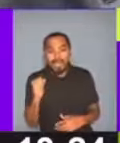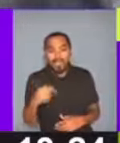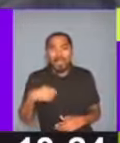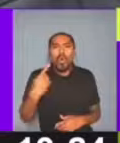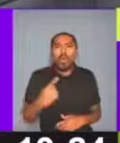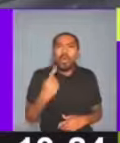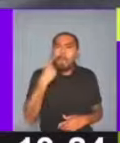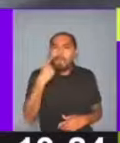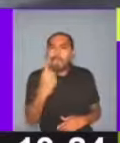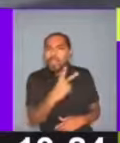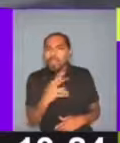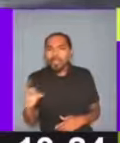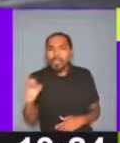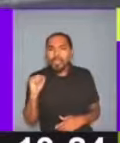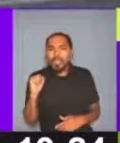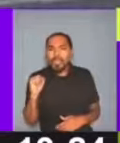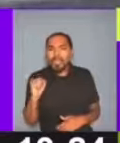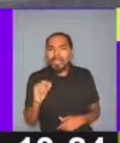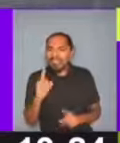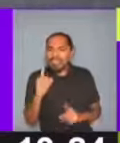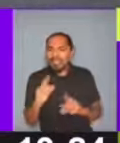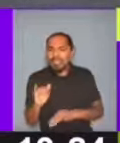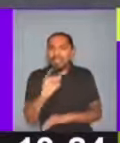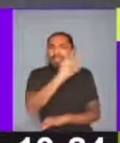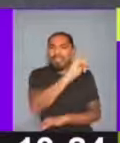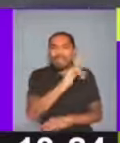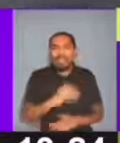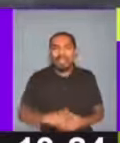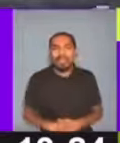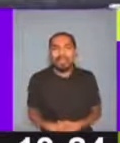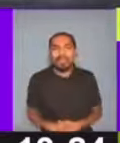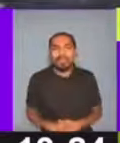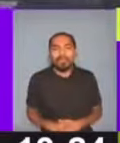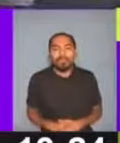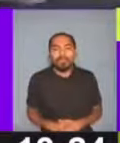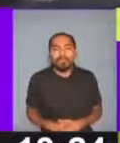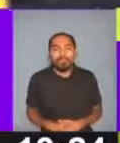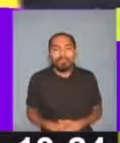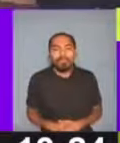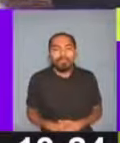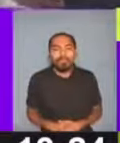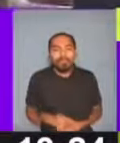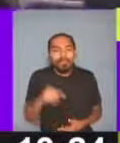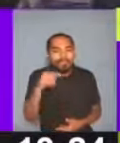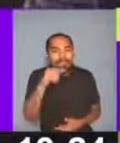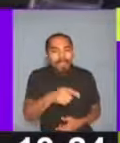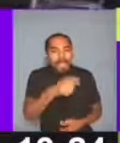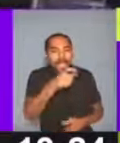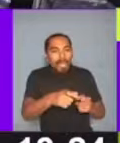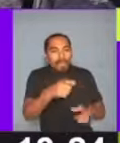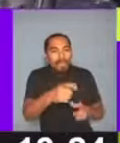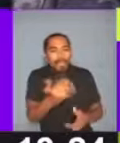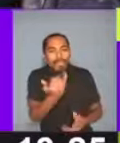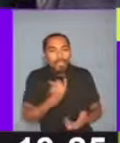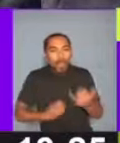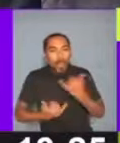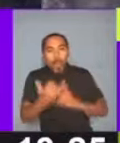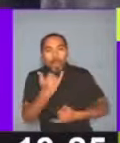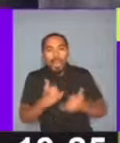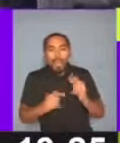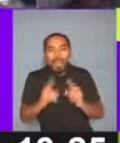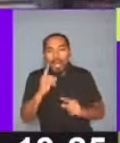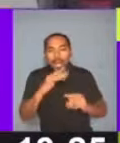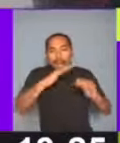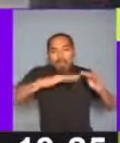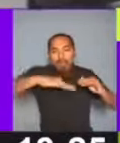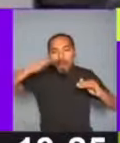hasta Alto Comedero, en la zona de la avenida Caraguasi, y nos decían entonces que había precios irregulares, sobre todo en la hora